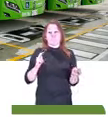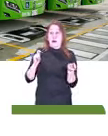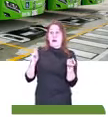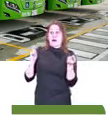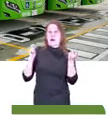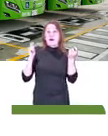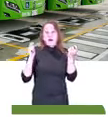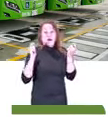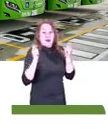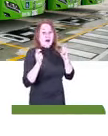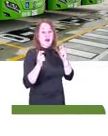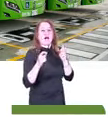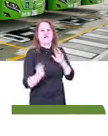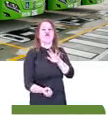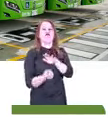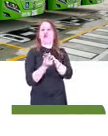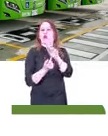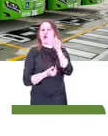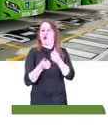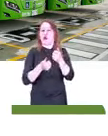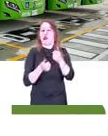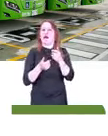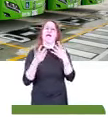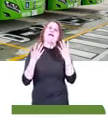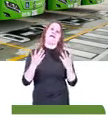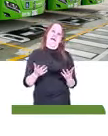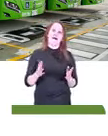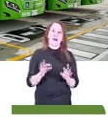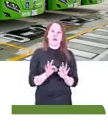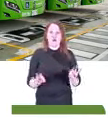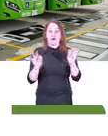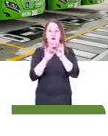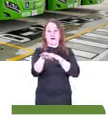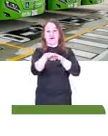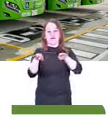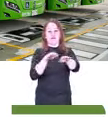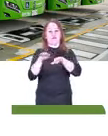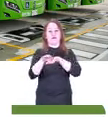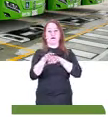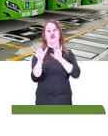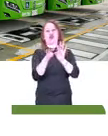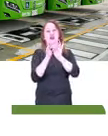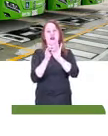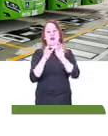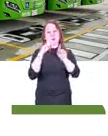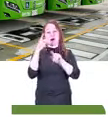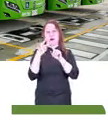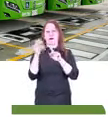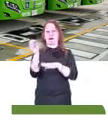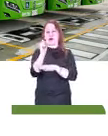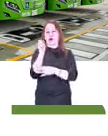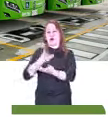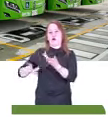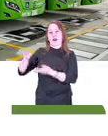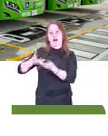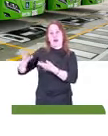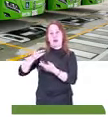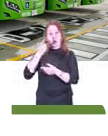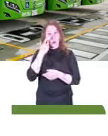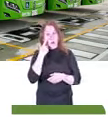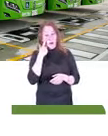hacer, aparece la importancia del pico y placa solidario y del carro compartido. Resulta que para podernos mover más fácil, ya